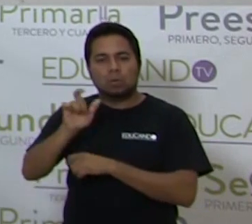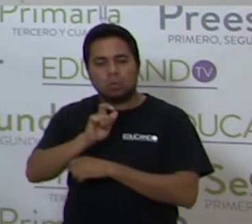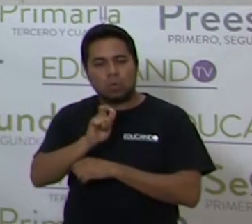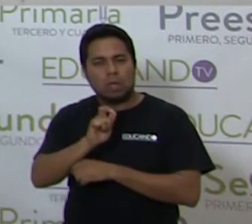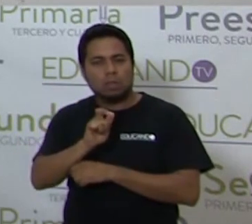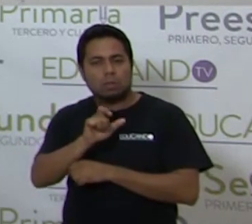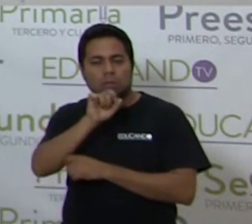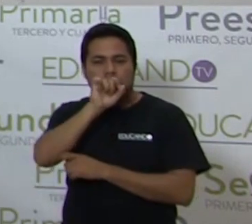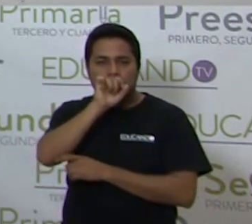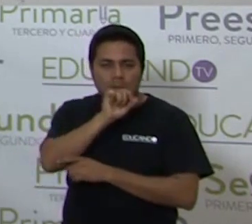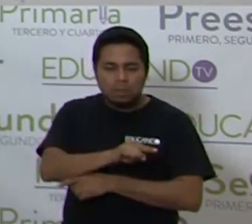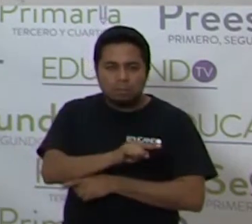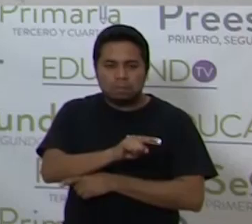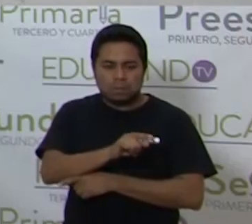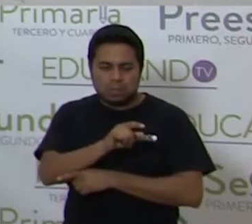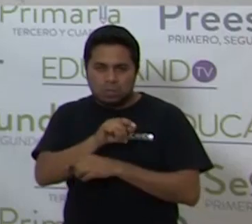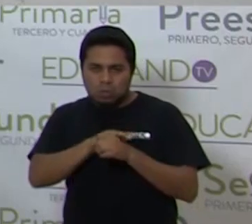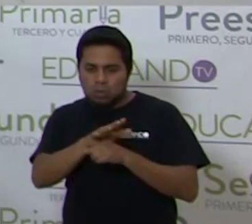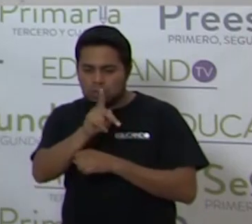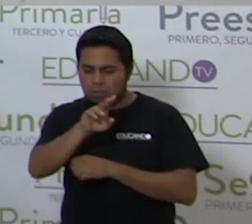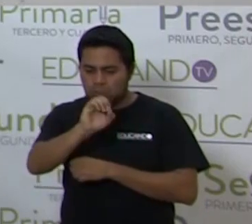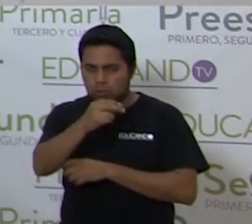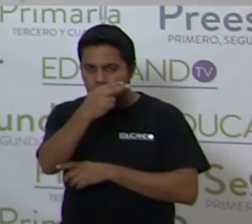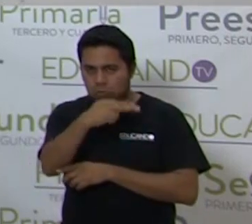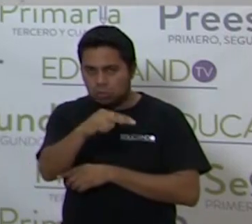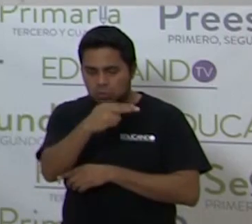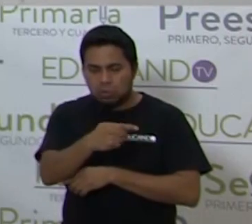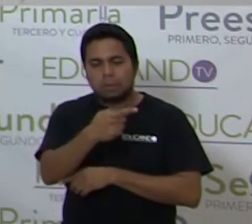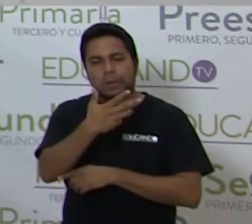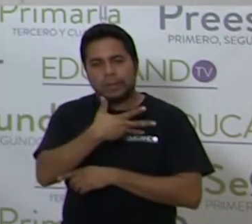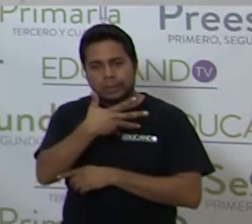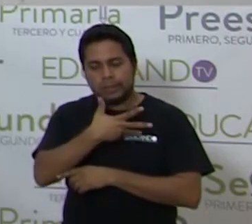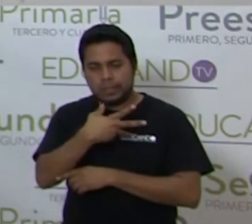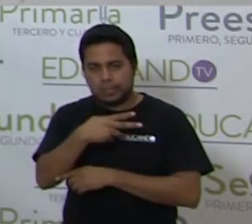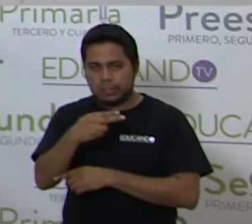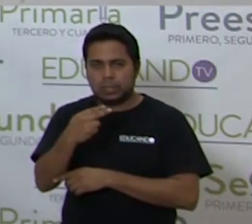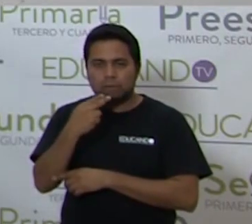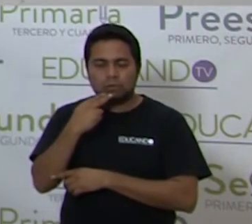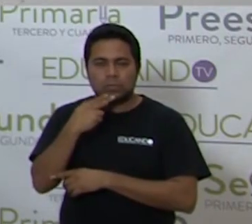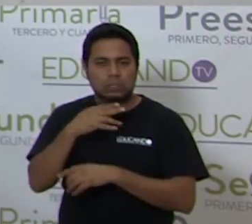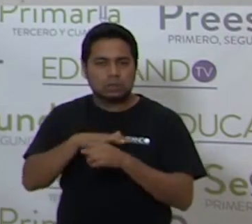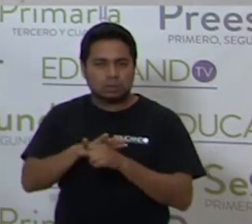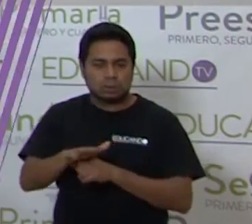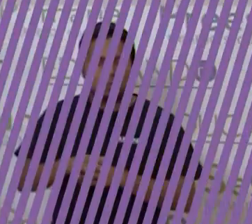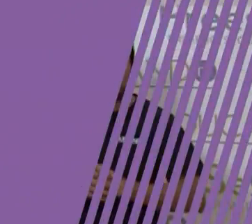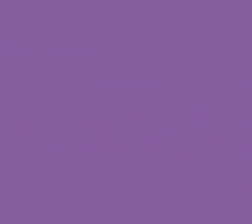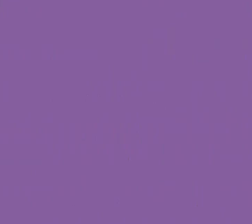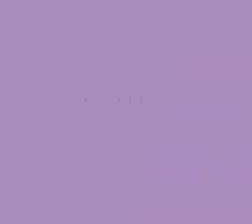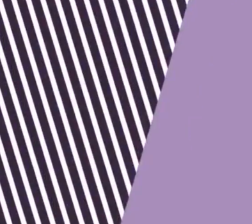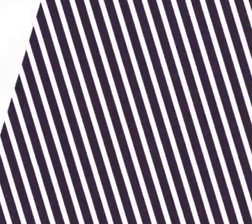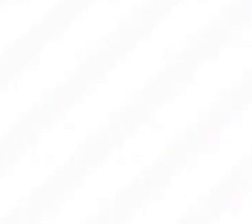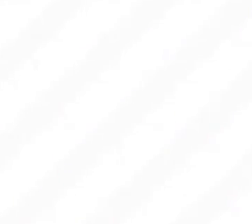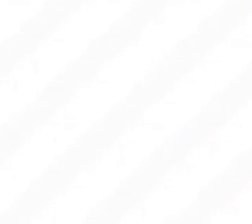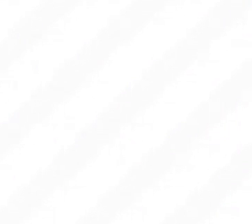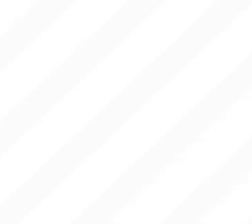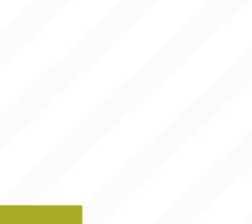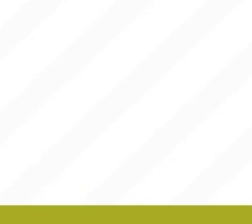es el pronombre personal en que se está utilizando. ¿Bien?